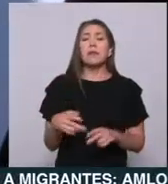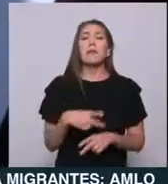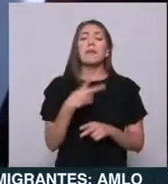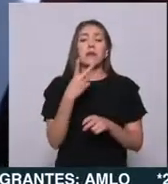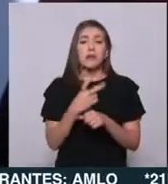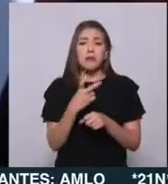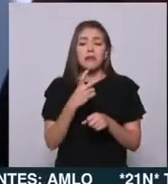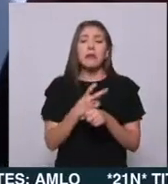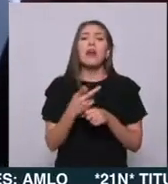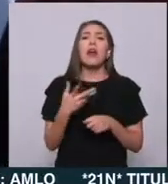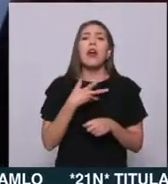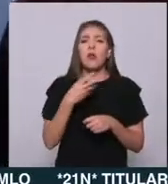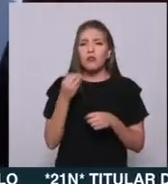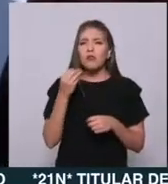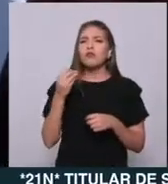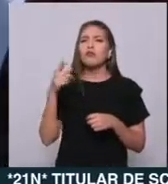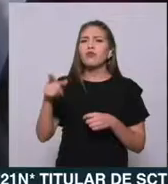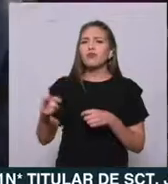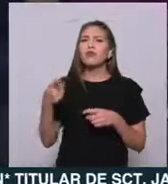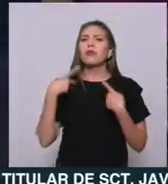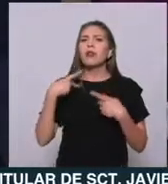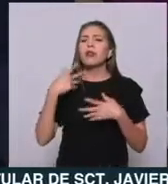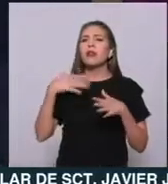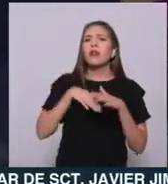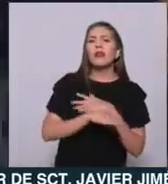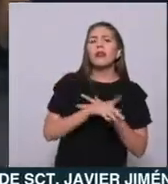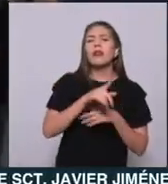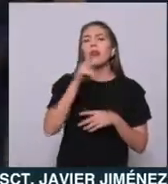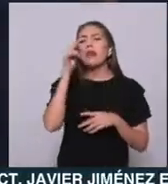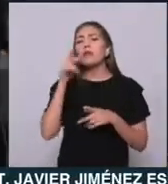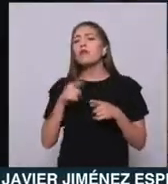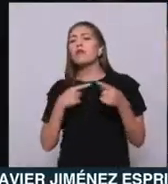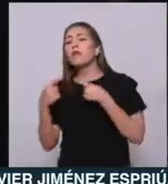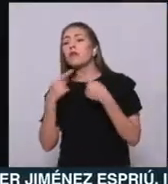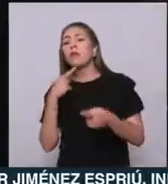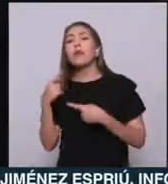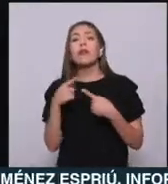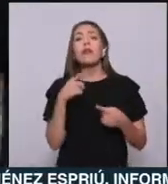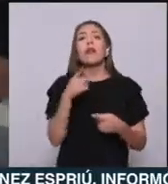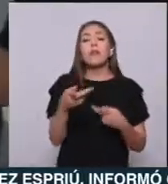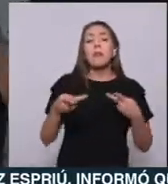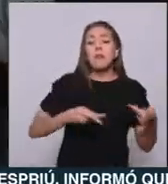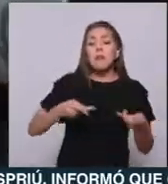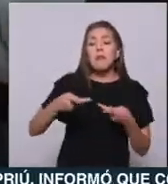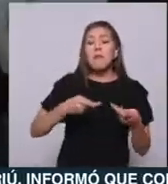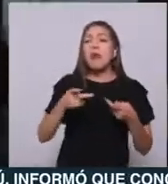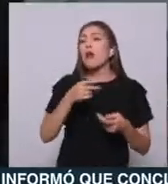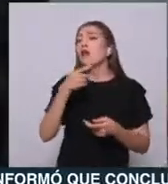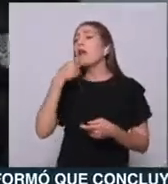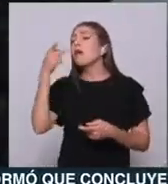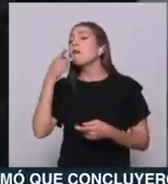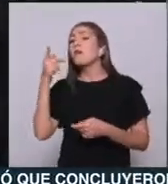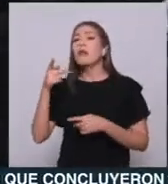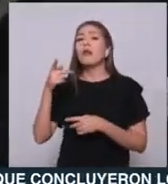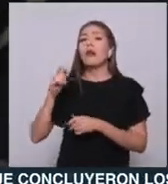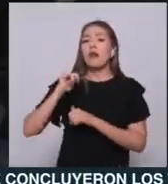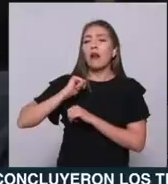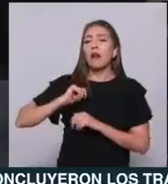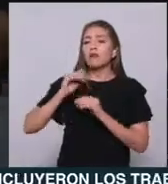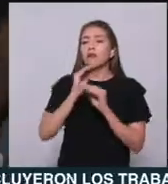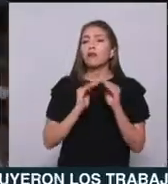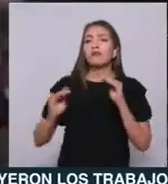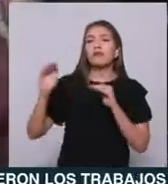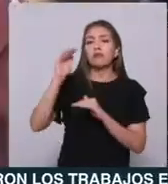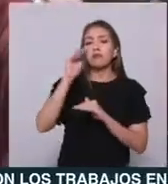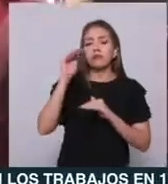que habían muchos infiltrados de inteligencia y que todas sus estrategias pues se estaban comunicando a los mandos superiores. cuando los mandos superiores ven que en